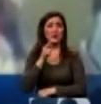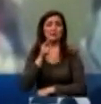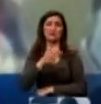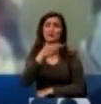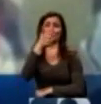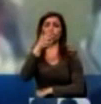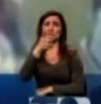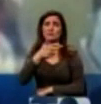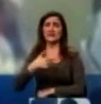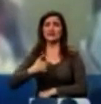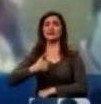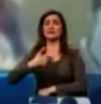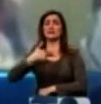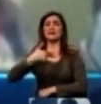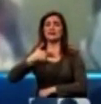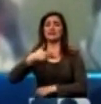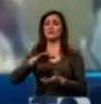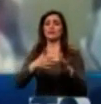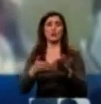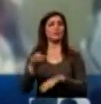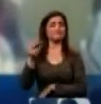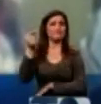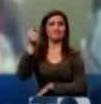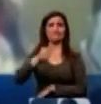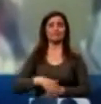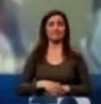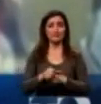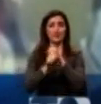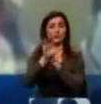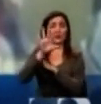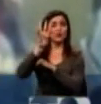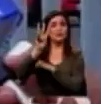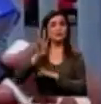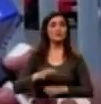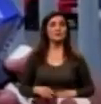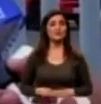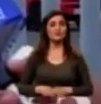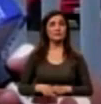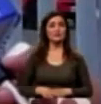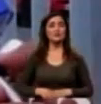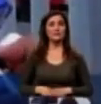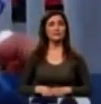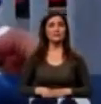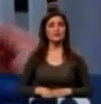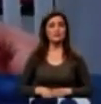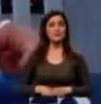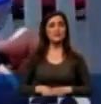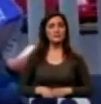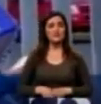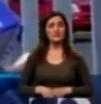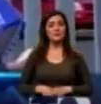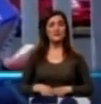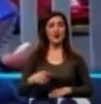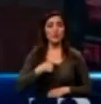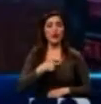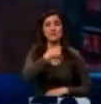malhechor le disparara en el pecho, balazo que acabó con la vida del señor de 56 años. Parece que le entró para los pulmones y